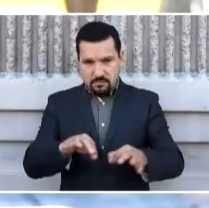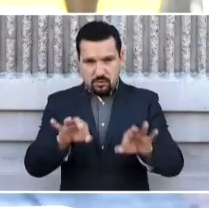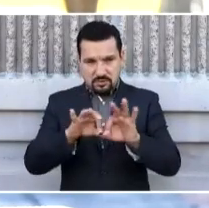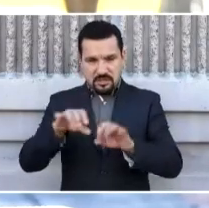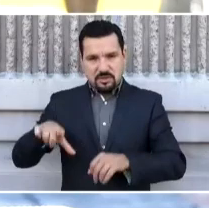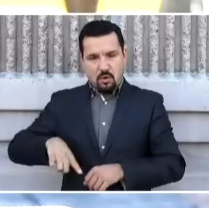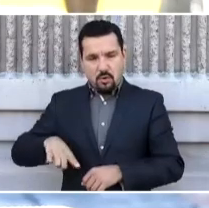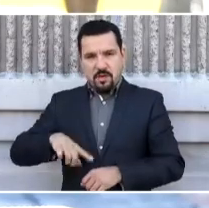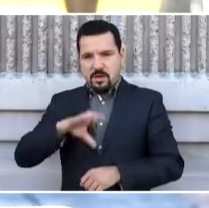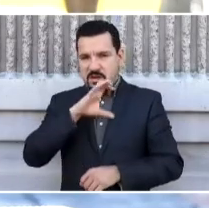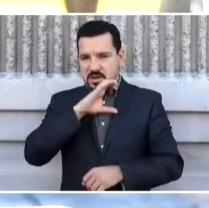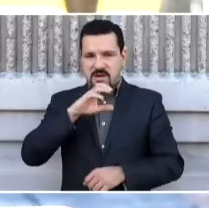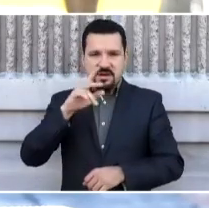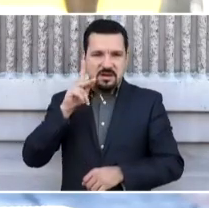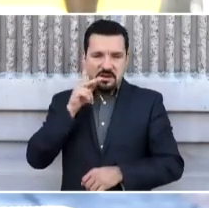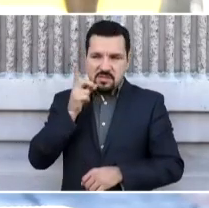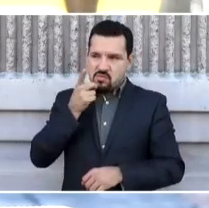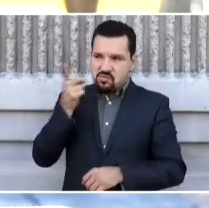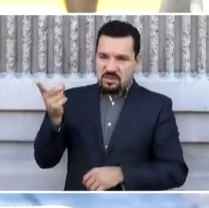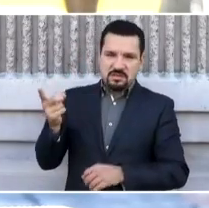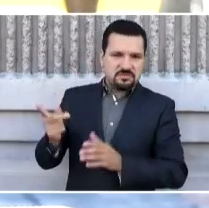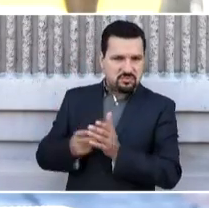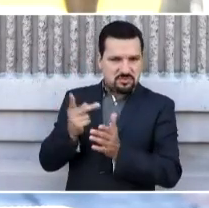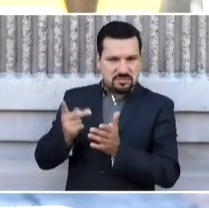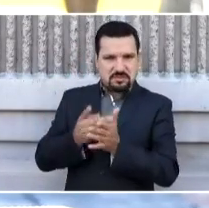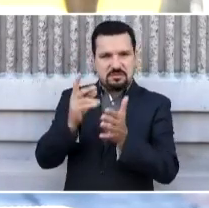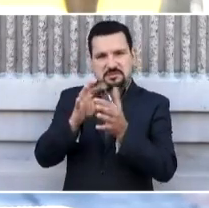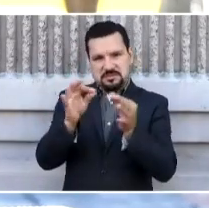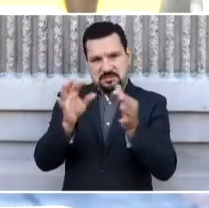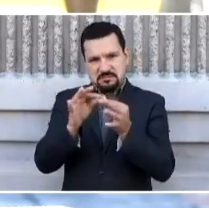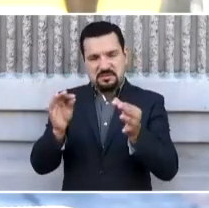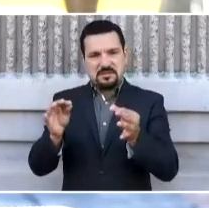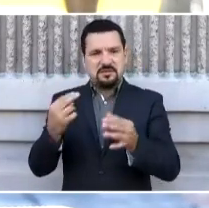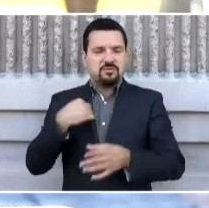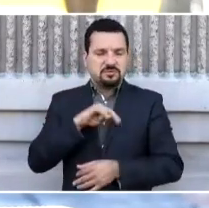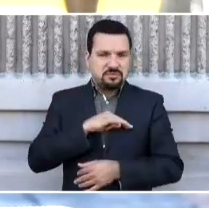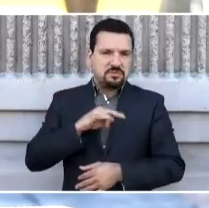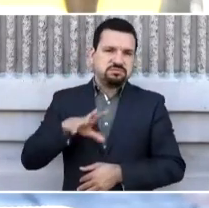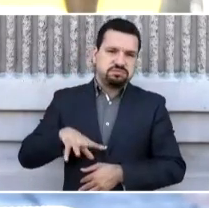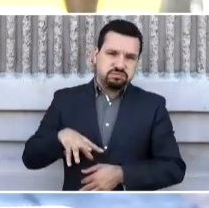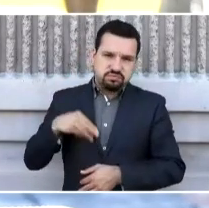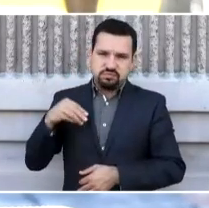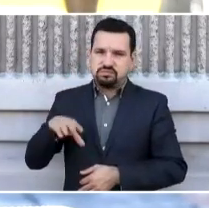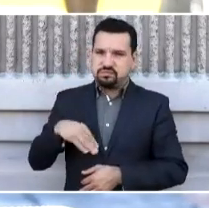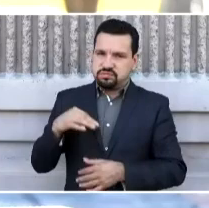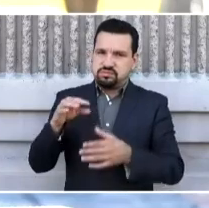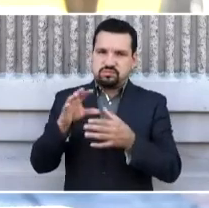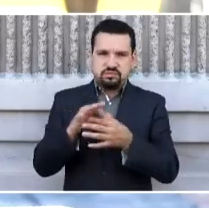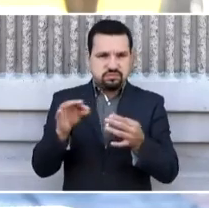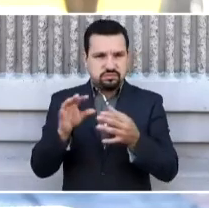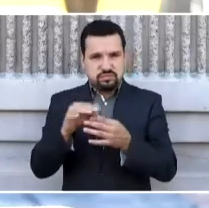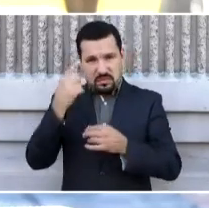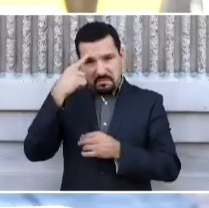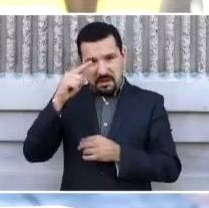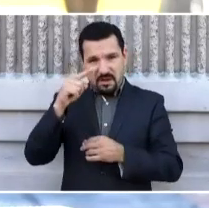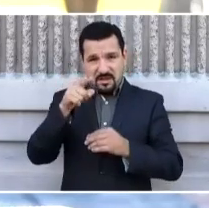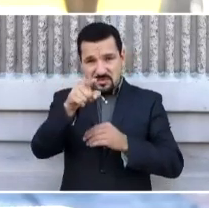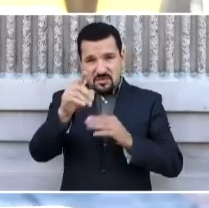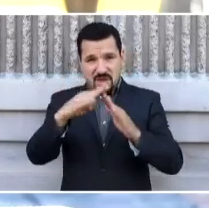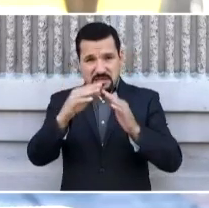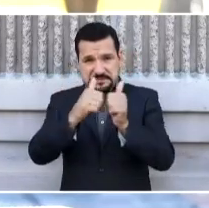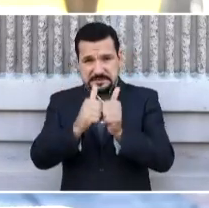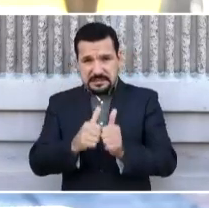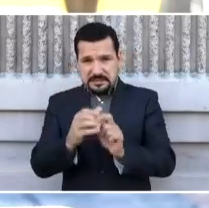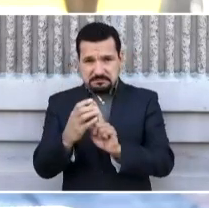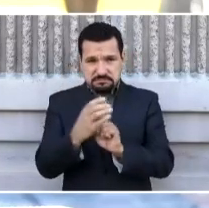gobernadora lo enfatizó. Hemos hecho mucho esfuerzo para tener un porcentaje de la población